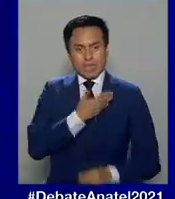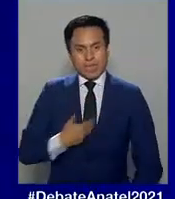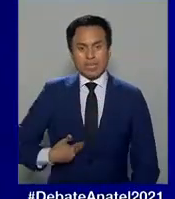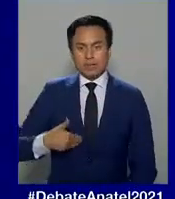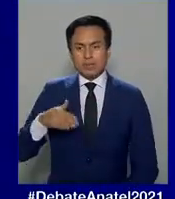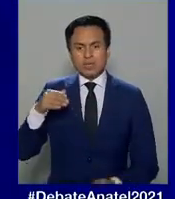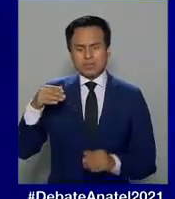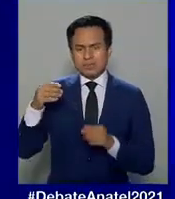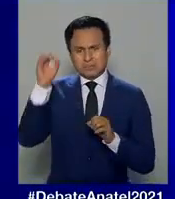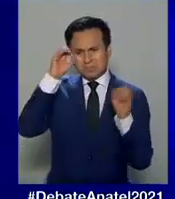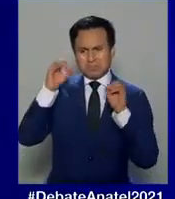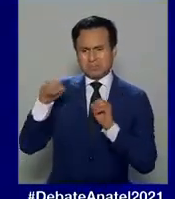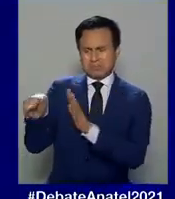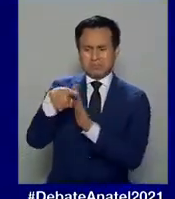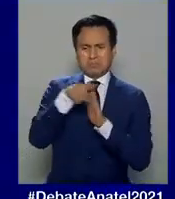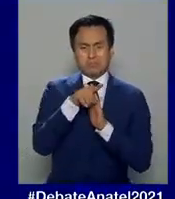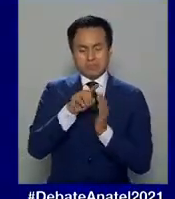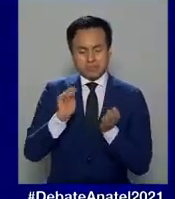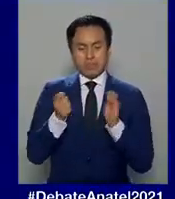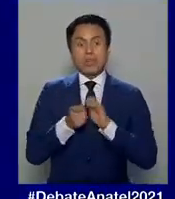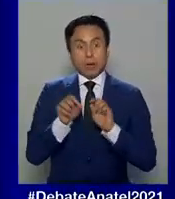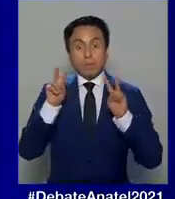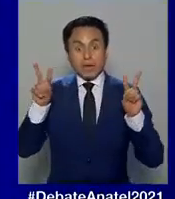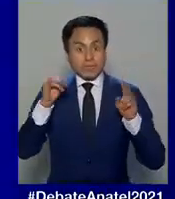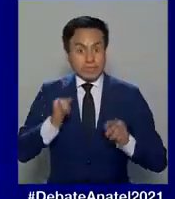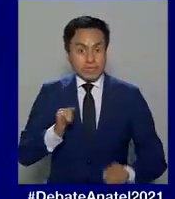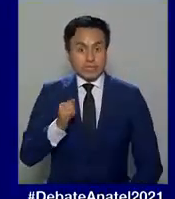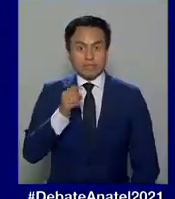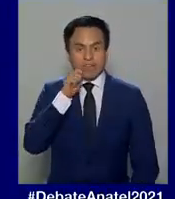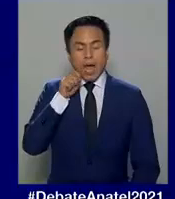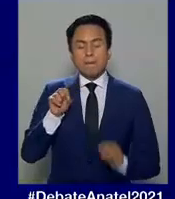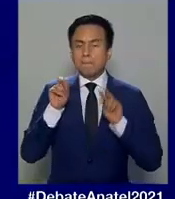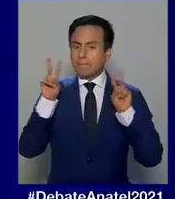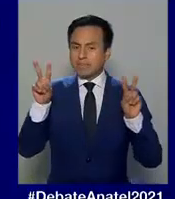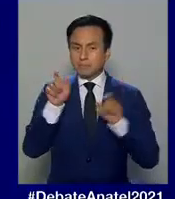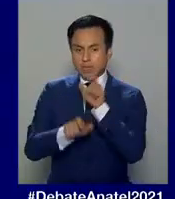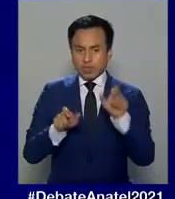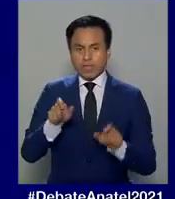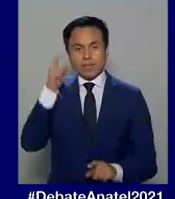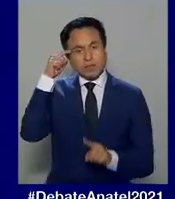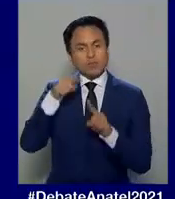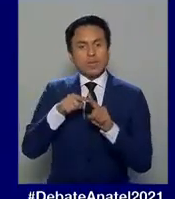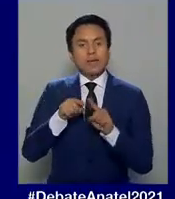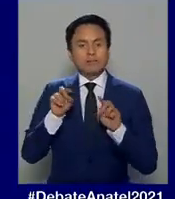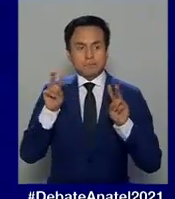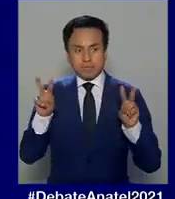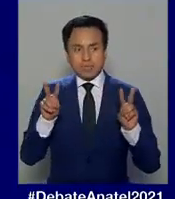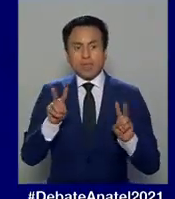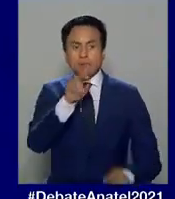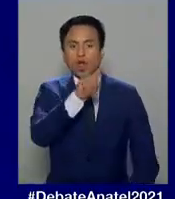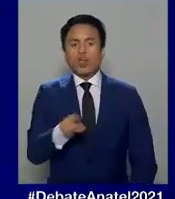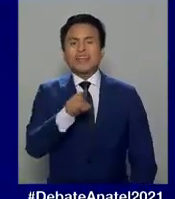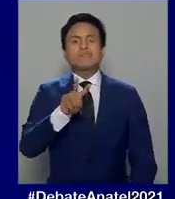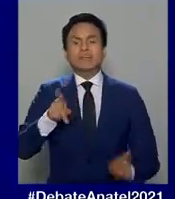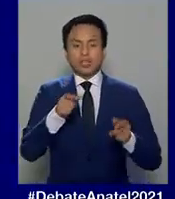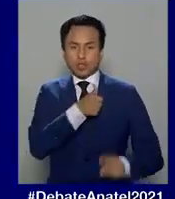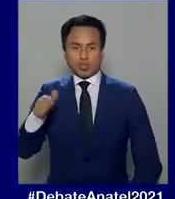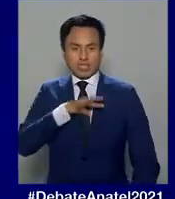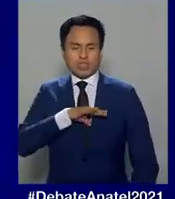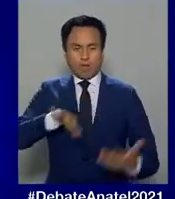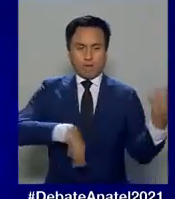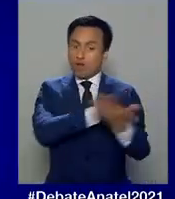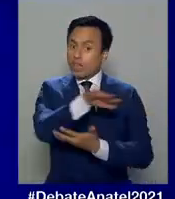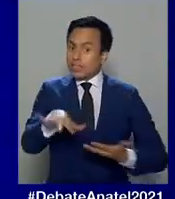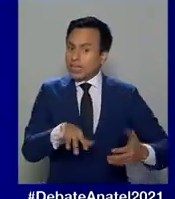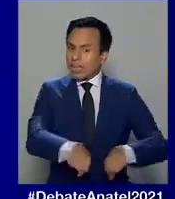las expectativas, hubo paz. Gracias, lo que va a haber aquí es paz, porque la gente lo que busca es eso y vamos a condenar todos los chilenos la